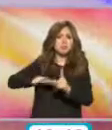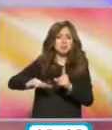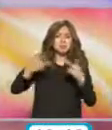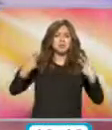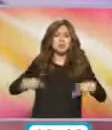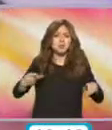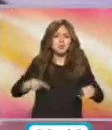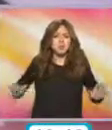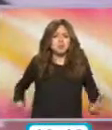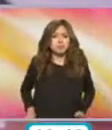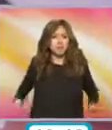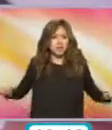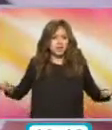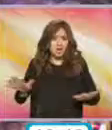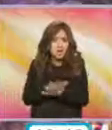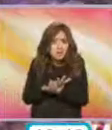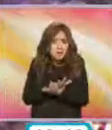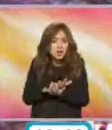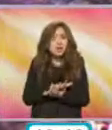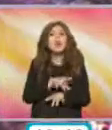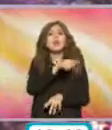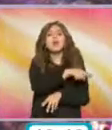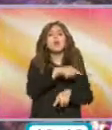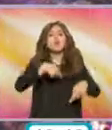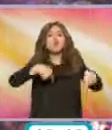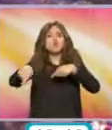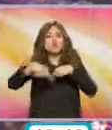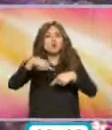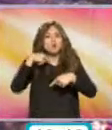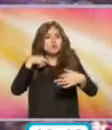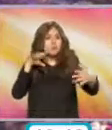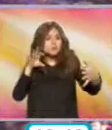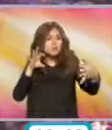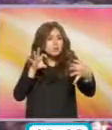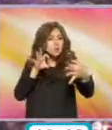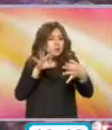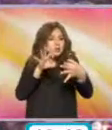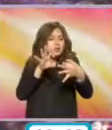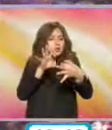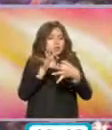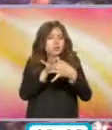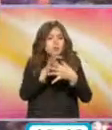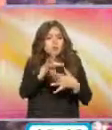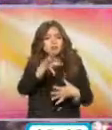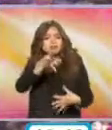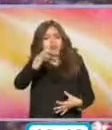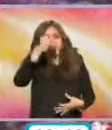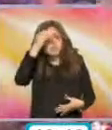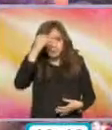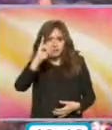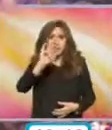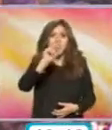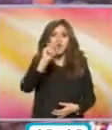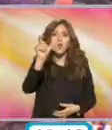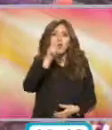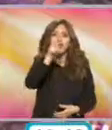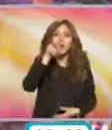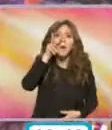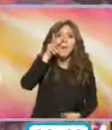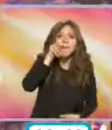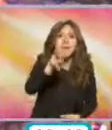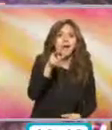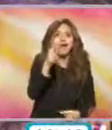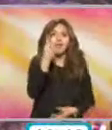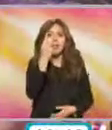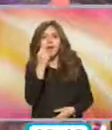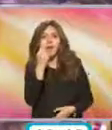Claro. ¿no? Sí, de Precisamente alguna por esa manera. influencia y por la manera en que nos conecta en la entraña. ¿A poco no? Es emocionante cuando tú ves